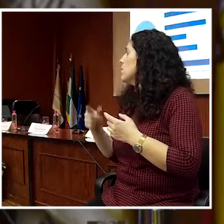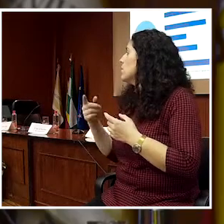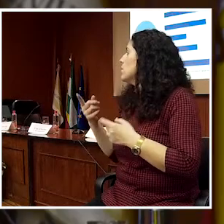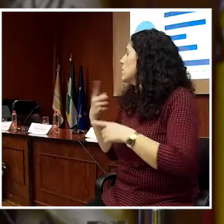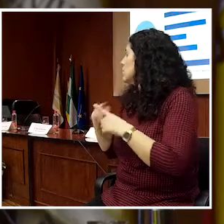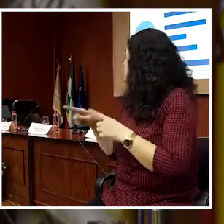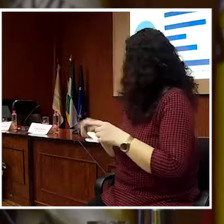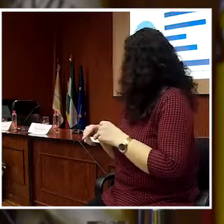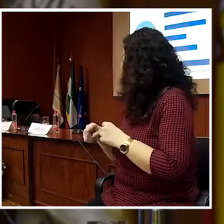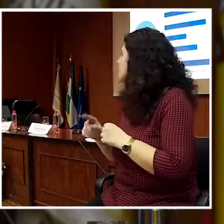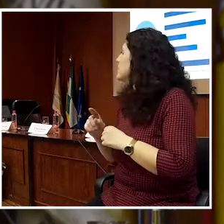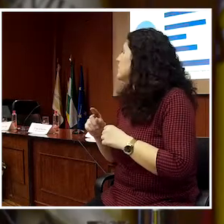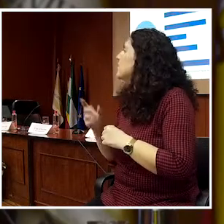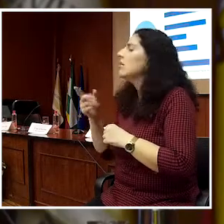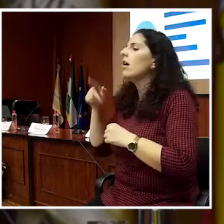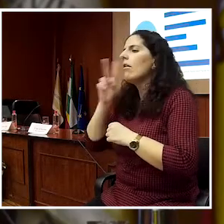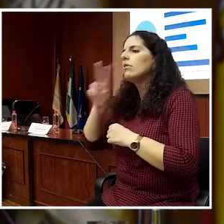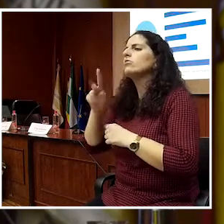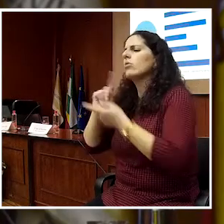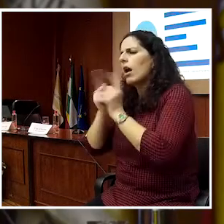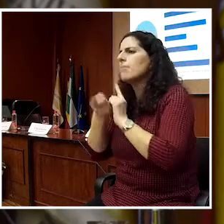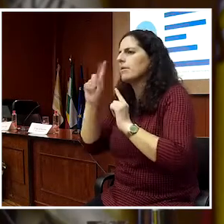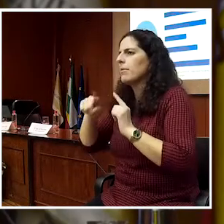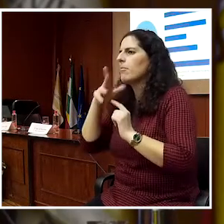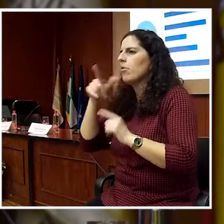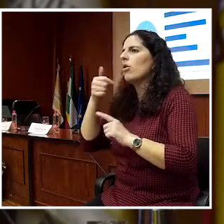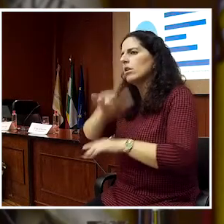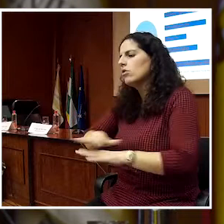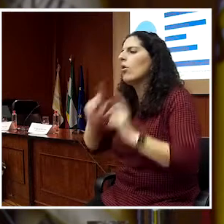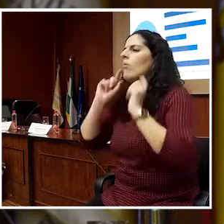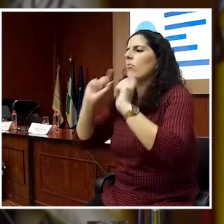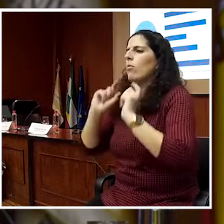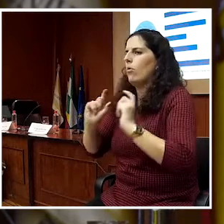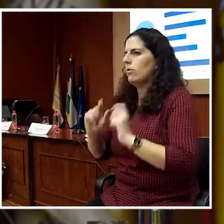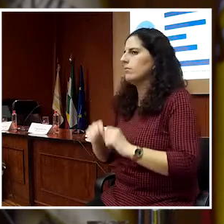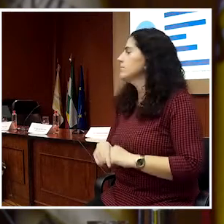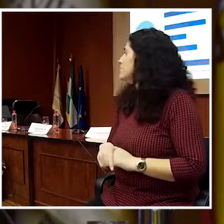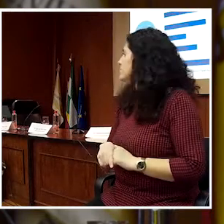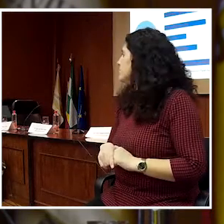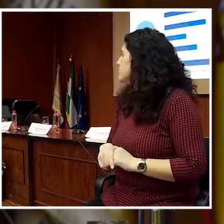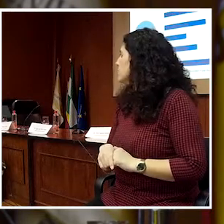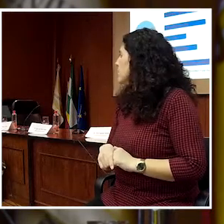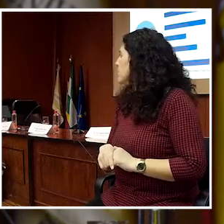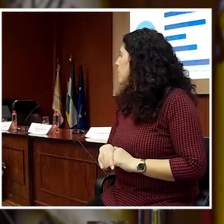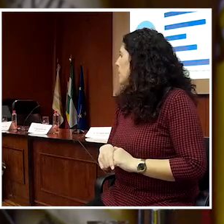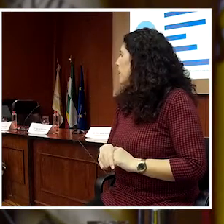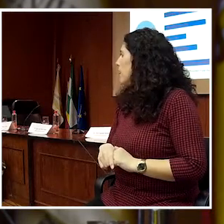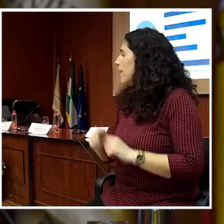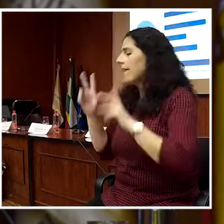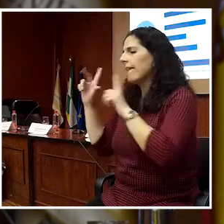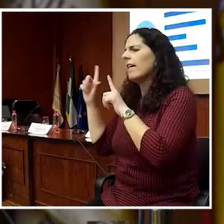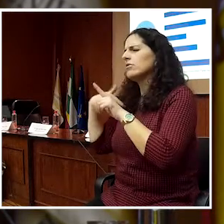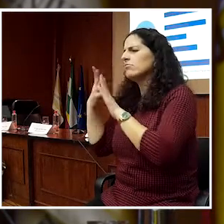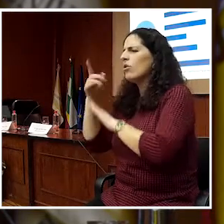grado, una inflamación de bajo grado en la infancia. Lo voy a poner yo aquí porque no se ve